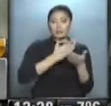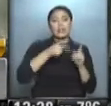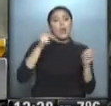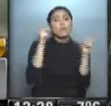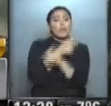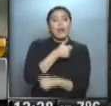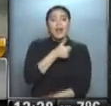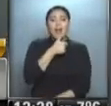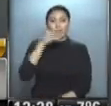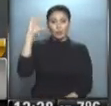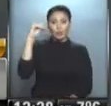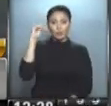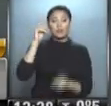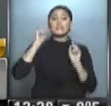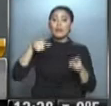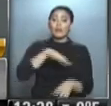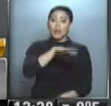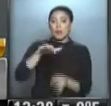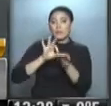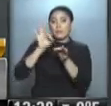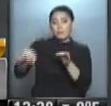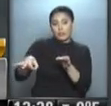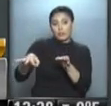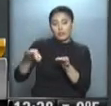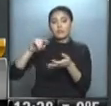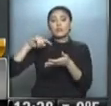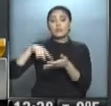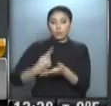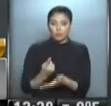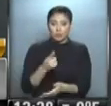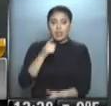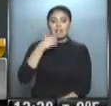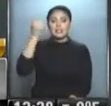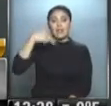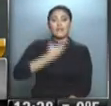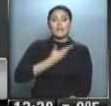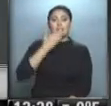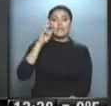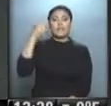suministro de agua y luz también en la ciudad vecina, la ciudad de San Francisco.